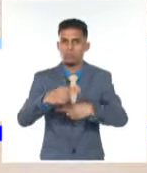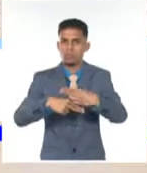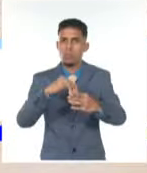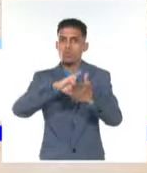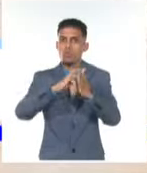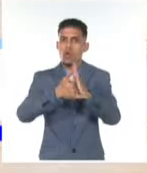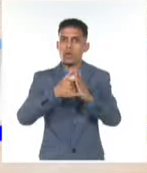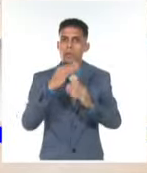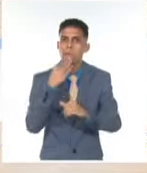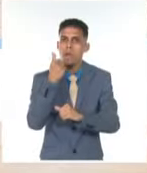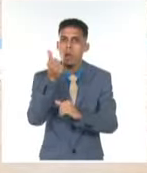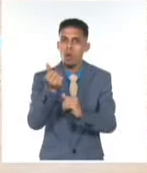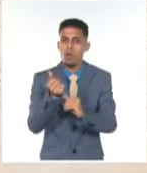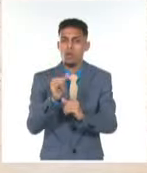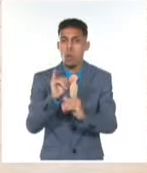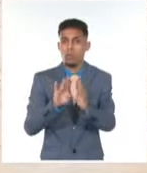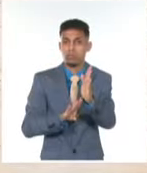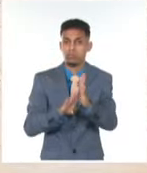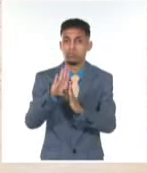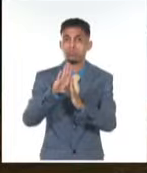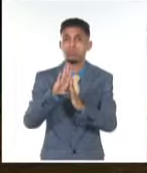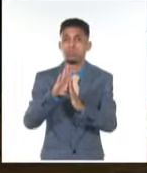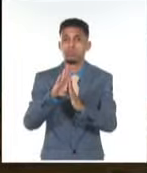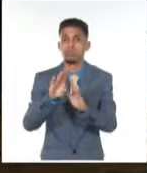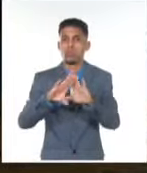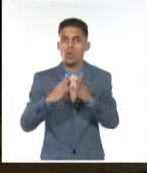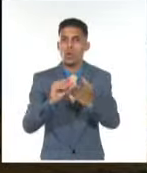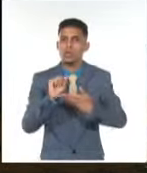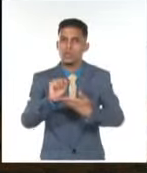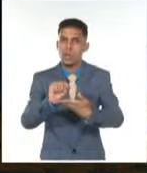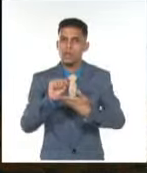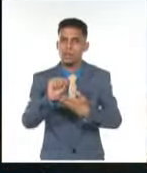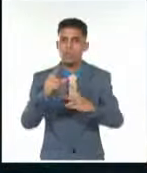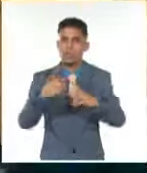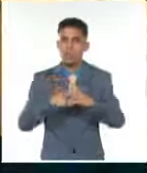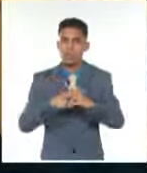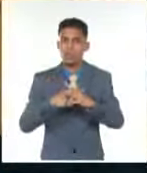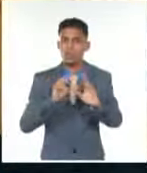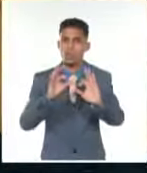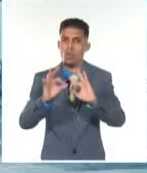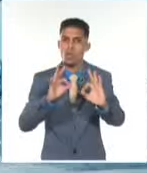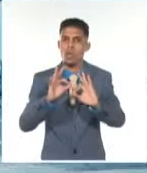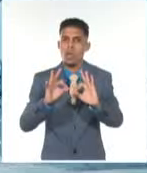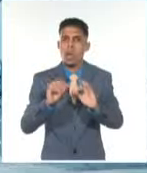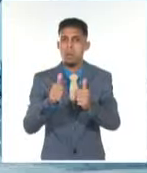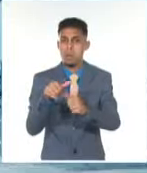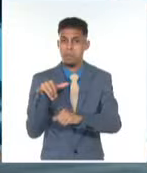elevar aún más la gestión, servicios y seguridad